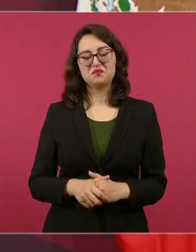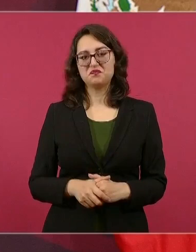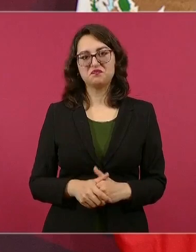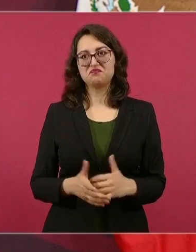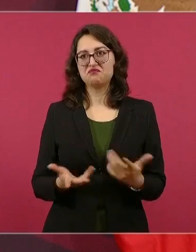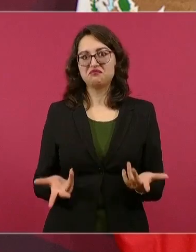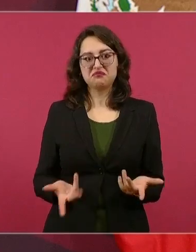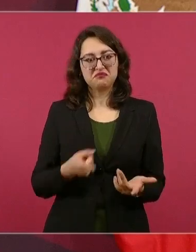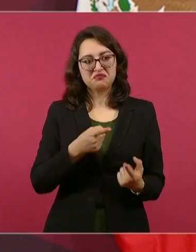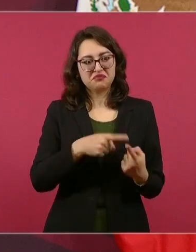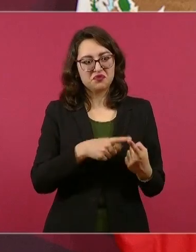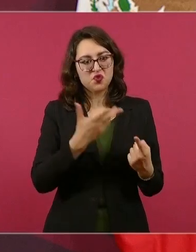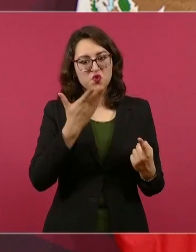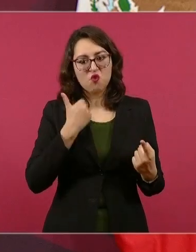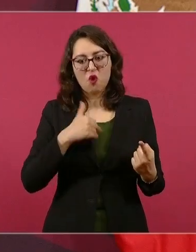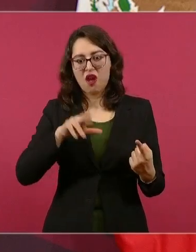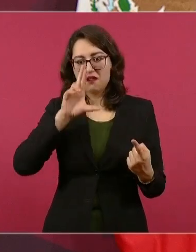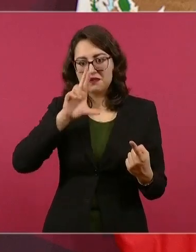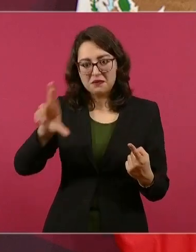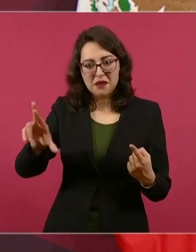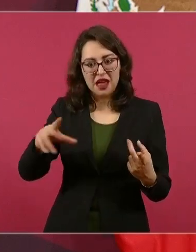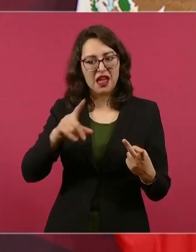respetuoso,